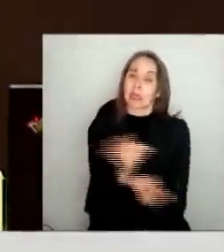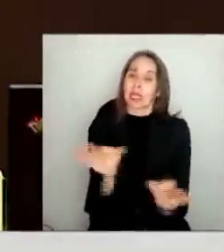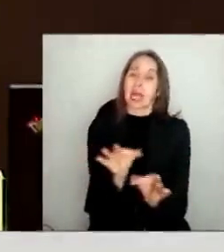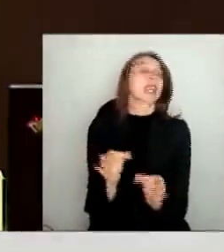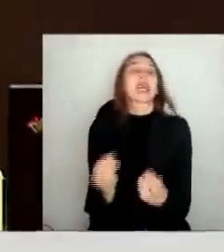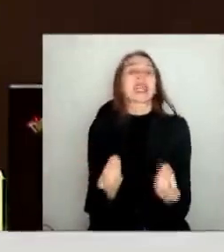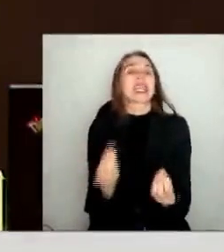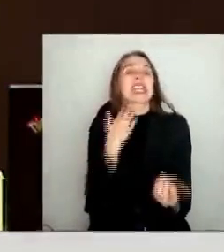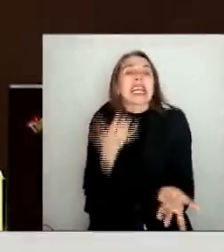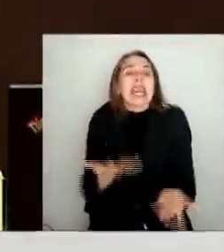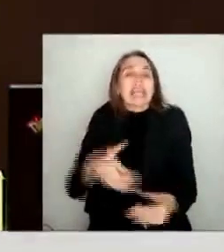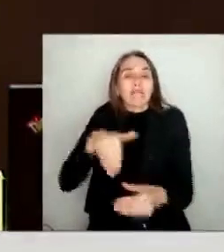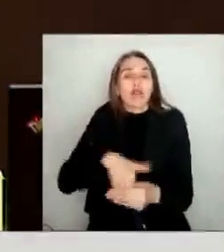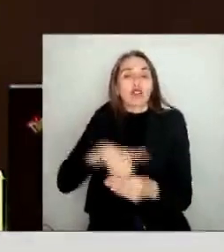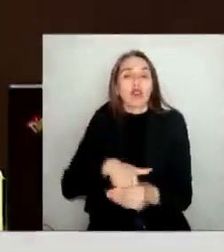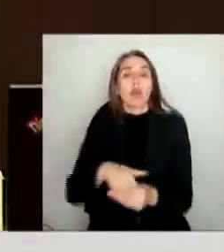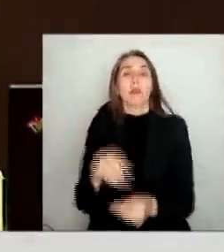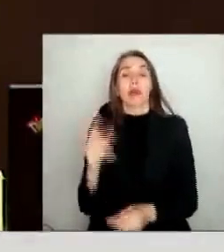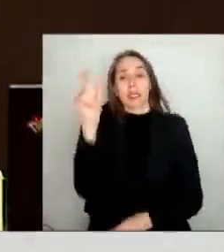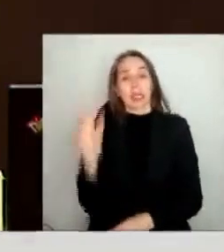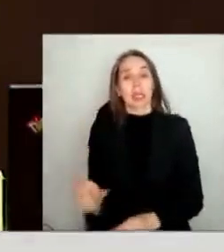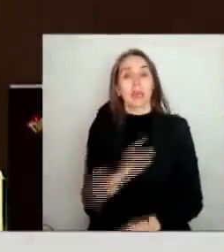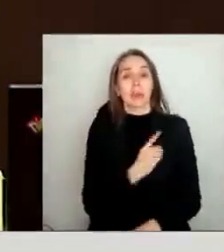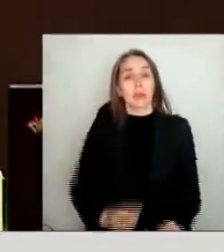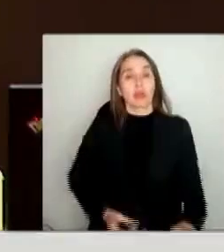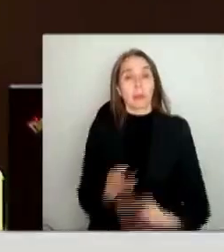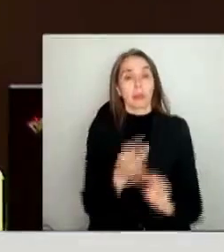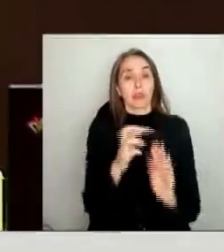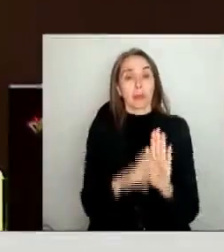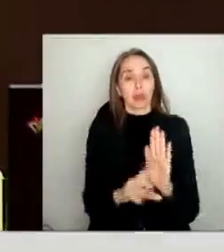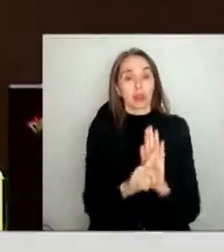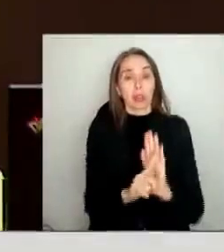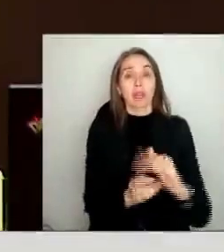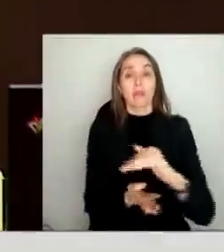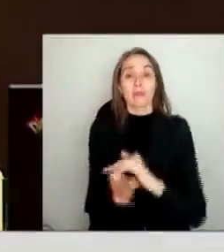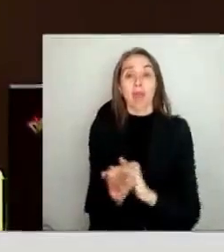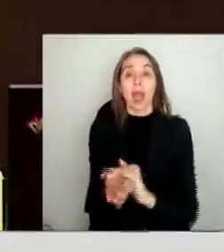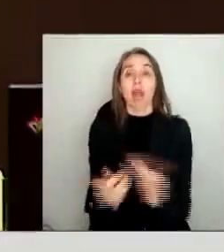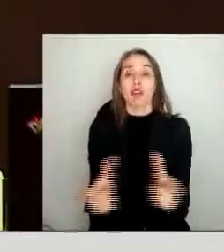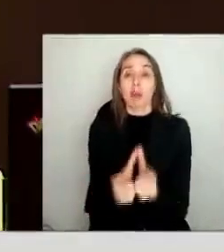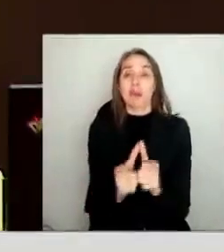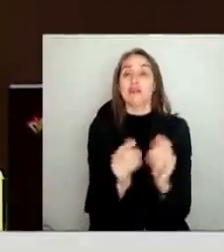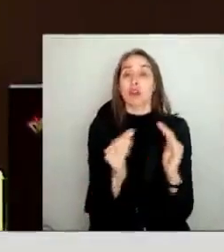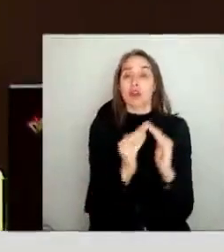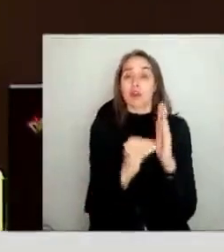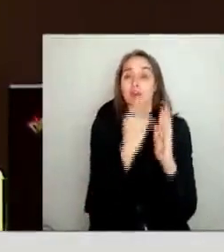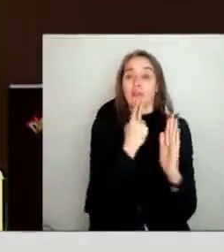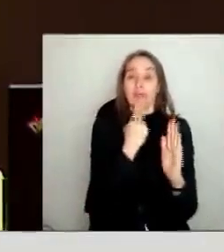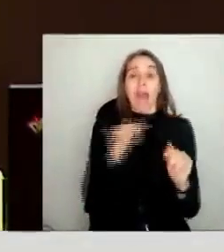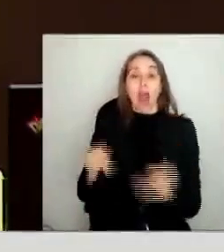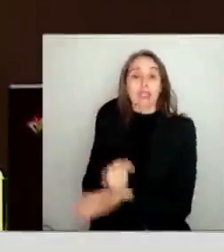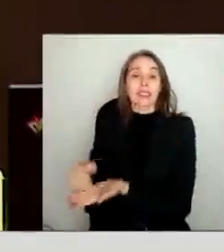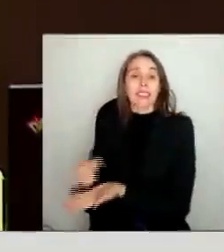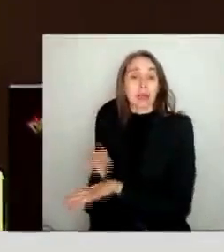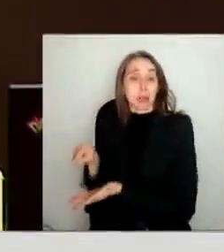votar porque acaba de haber una solicitud de que este proyecto vaya a la comisión de vivienda estando en la comisión de Constitución y eso fue